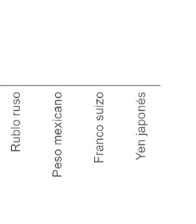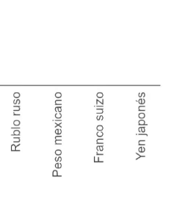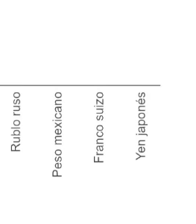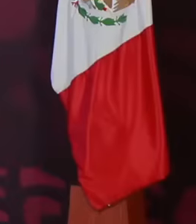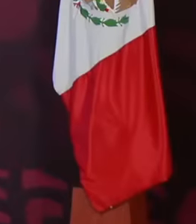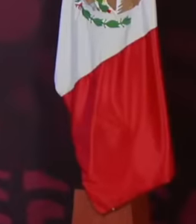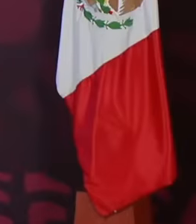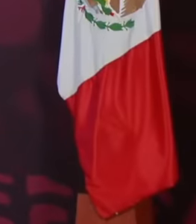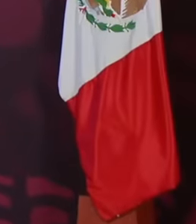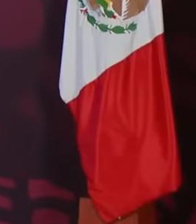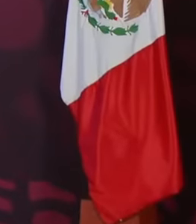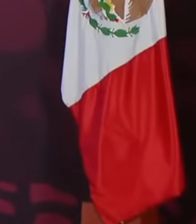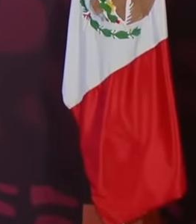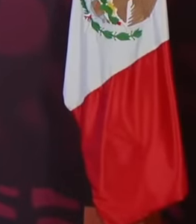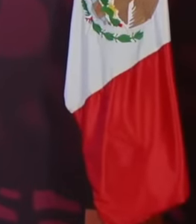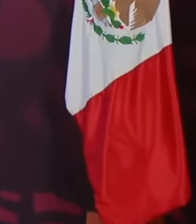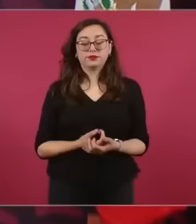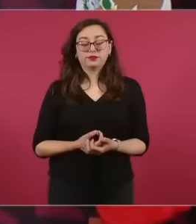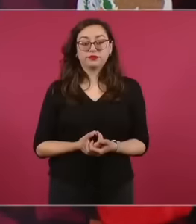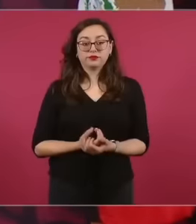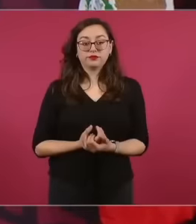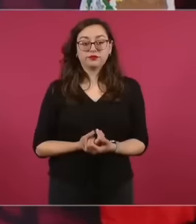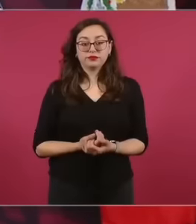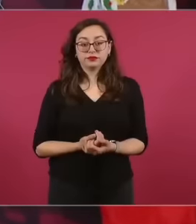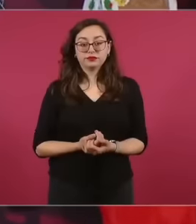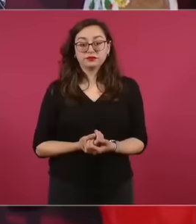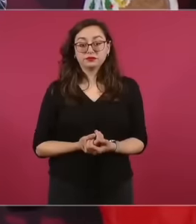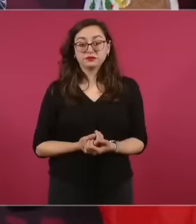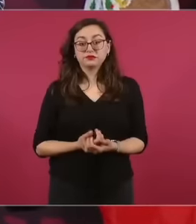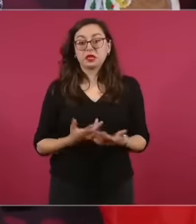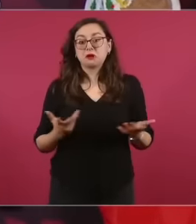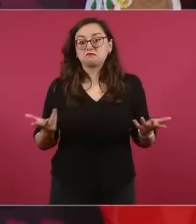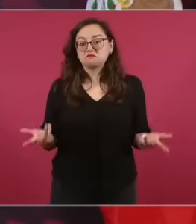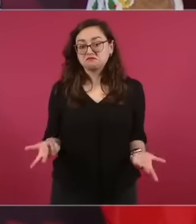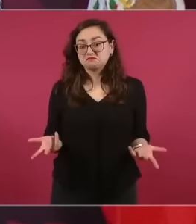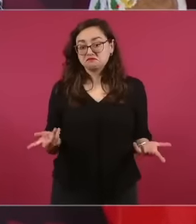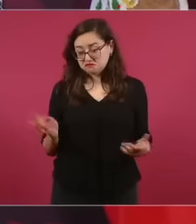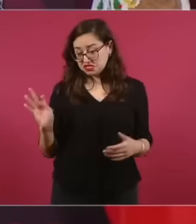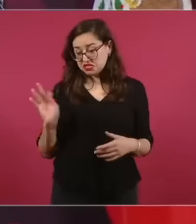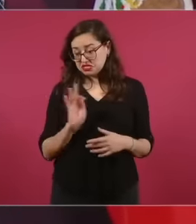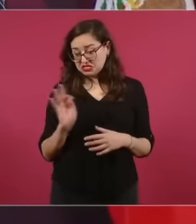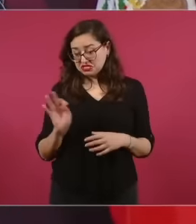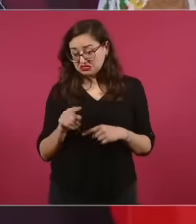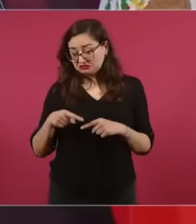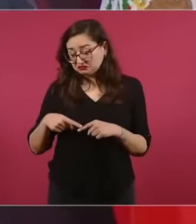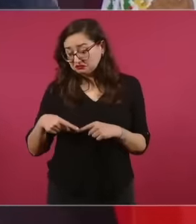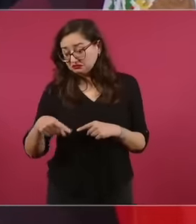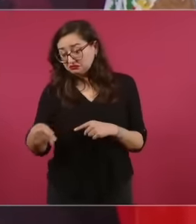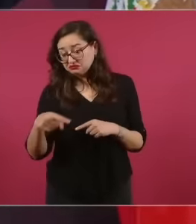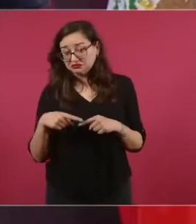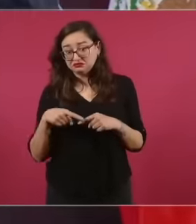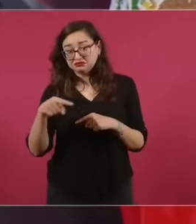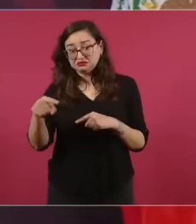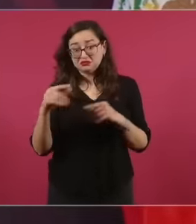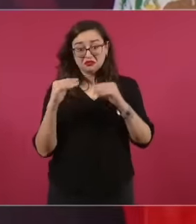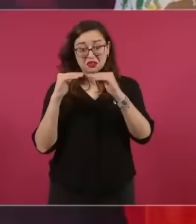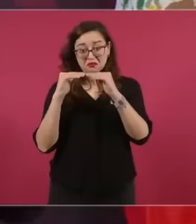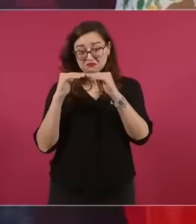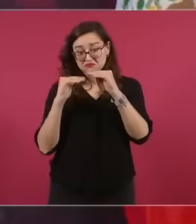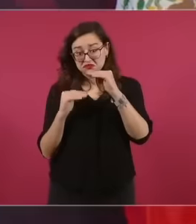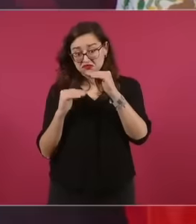Y si se moviera por una situación que a la larga nos va a